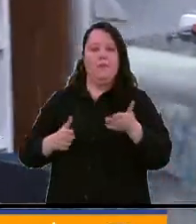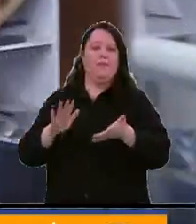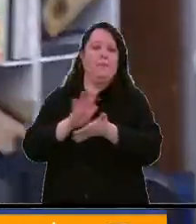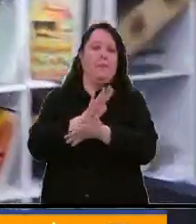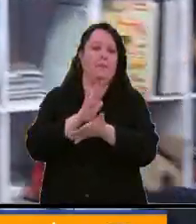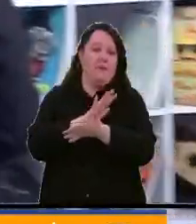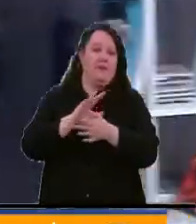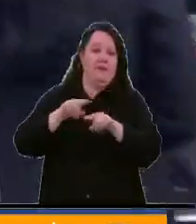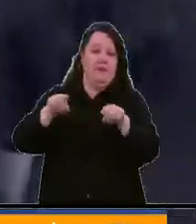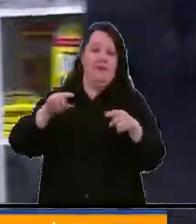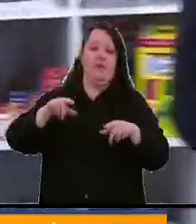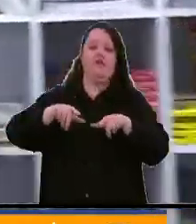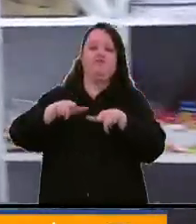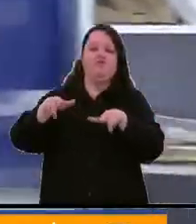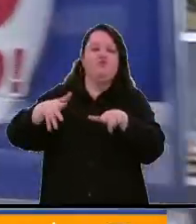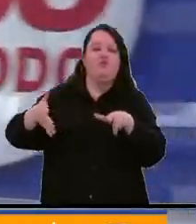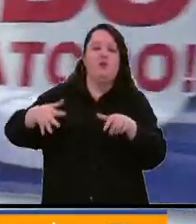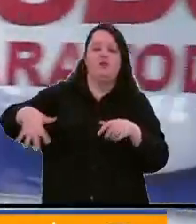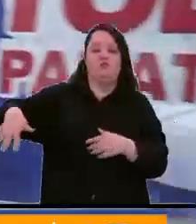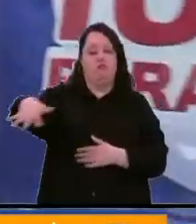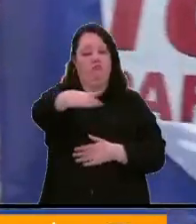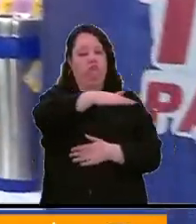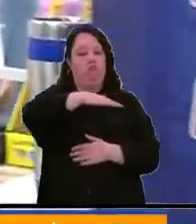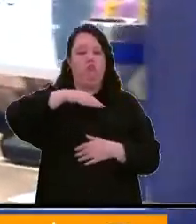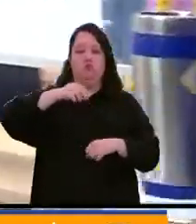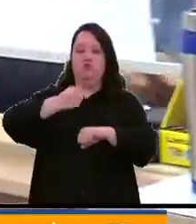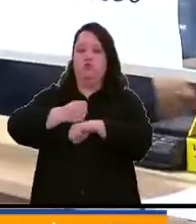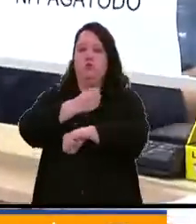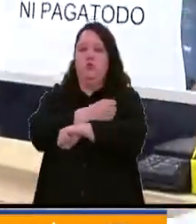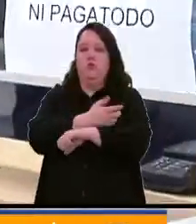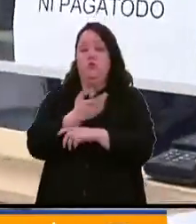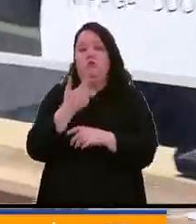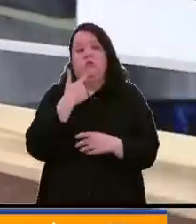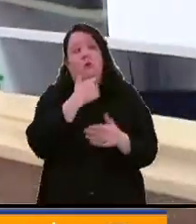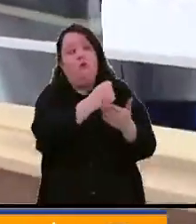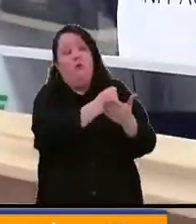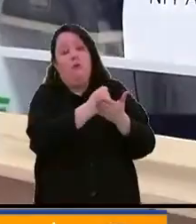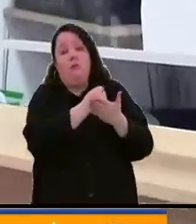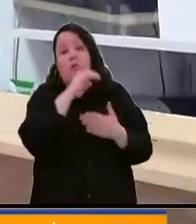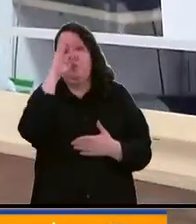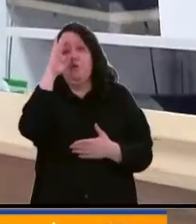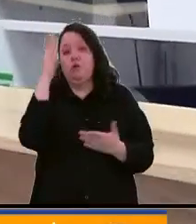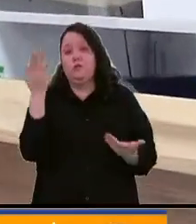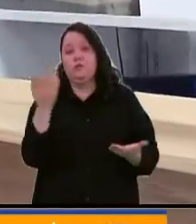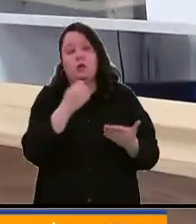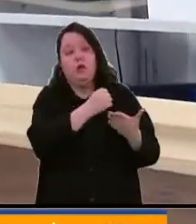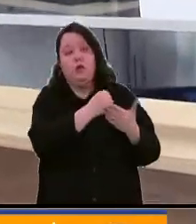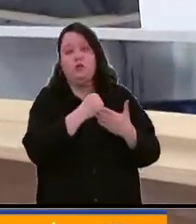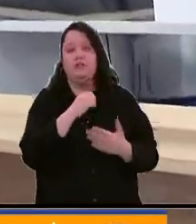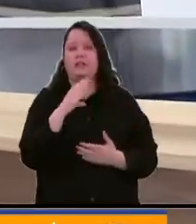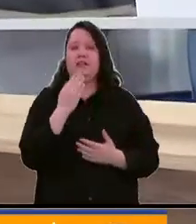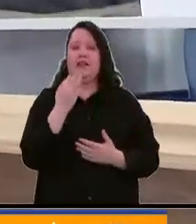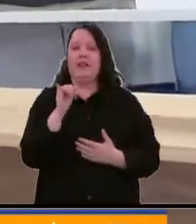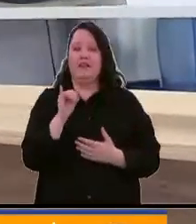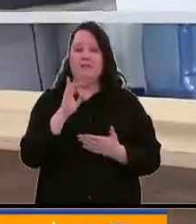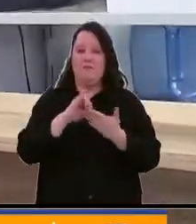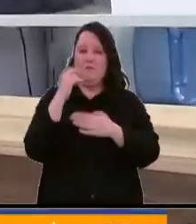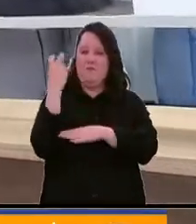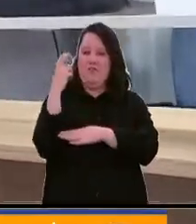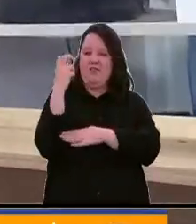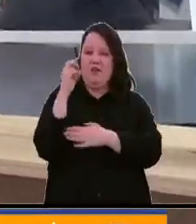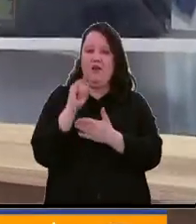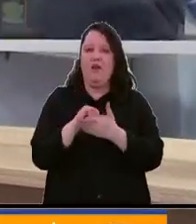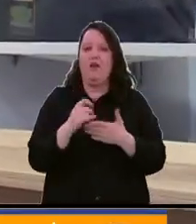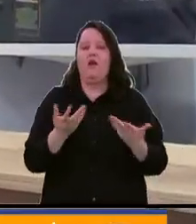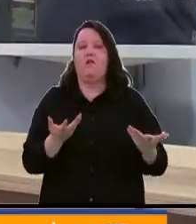localidad de Suba, han pedido pues por favor ayuda a la policía, han pedido ayuda al CTI de la fiscalía para que puedan por